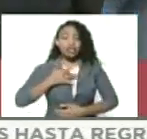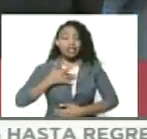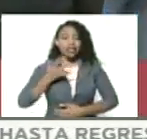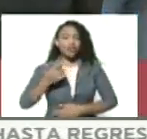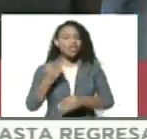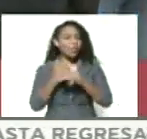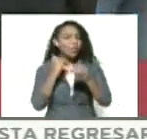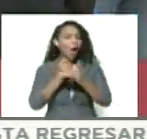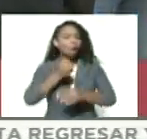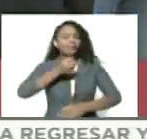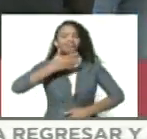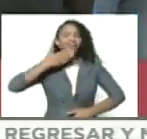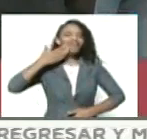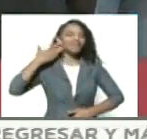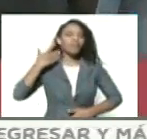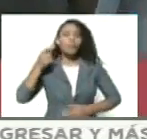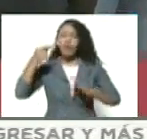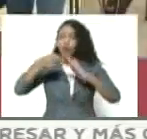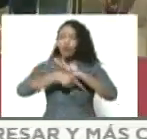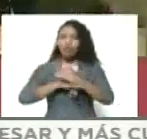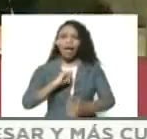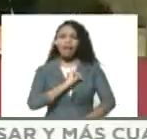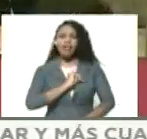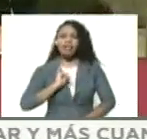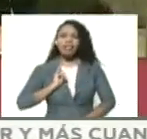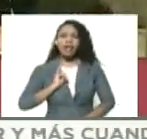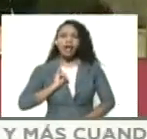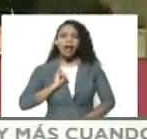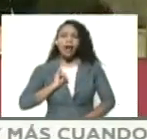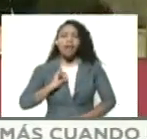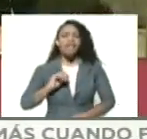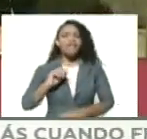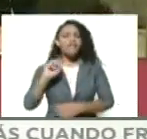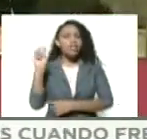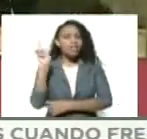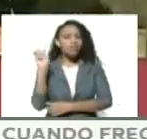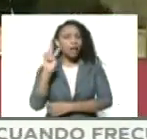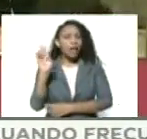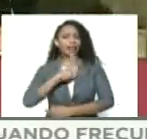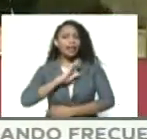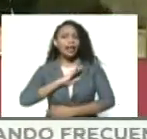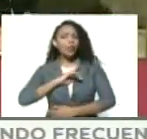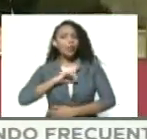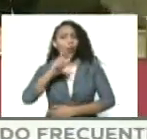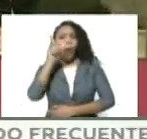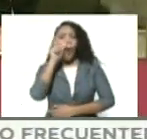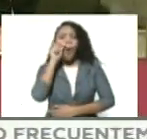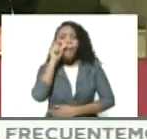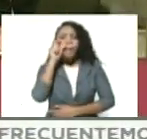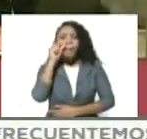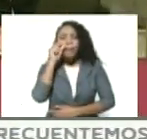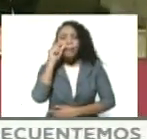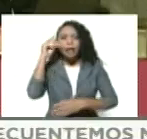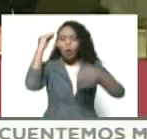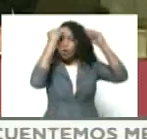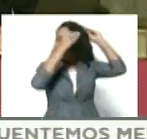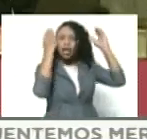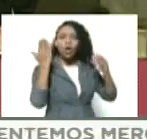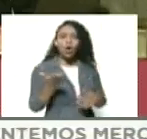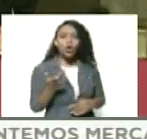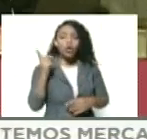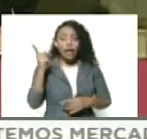orgullosos en la profunda identidad venezolana de tener un hombre como José Gregorio Hernández, que ha